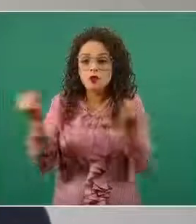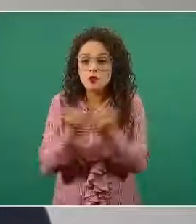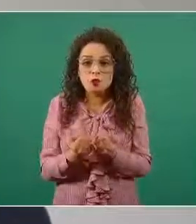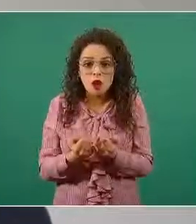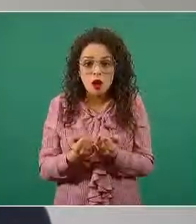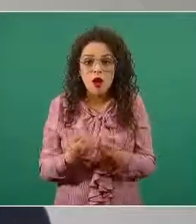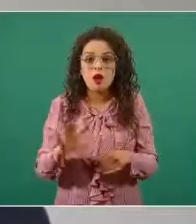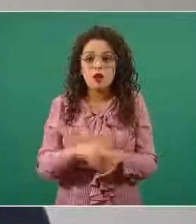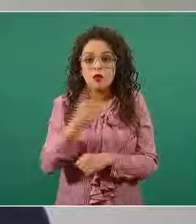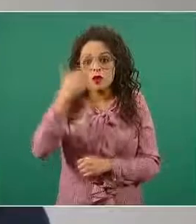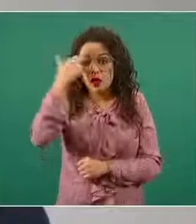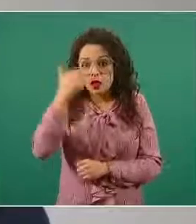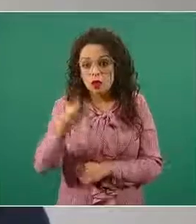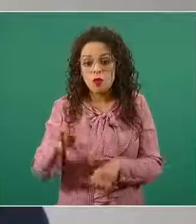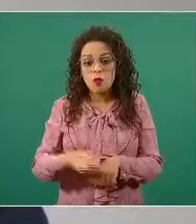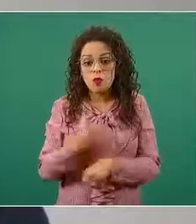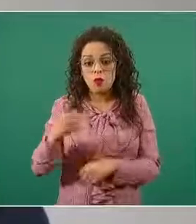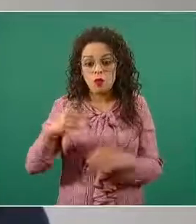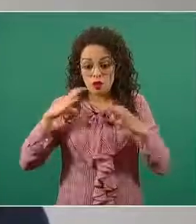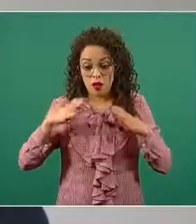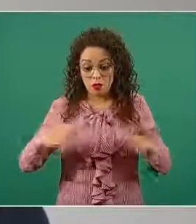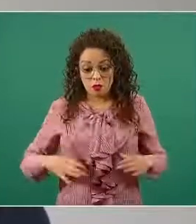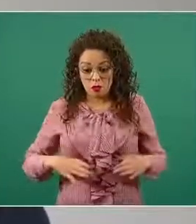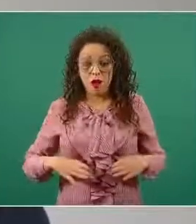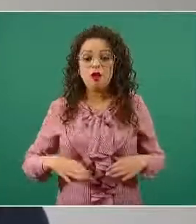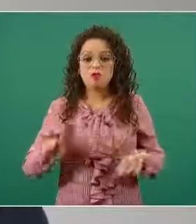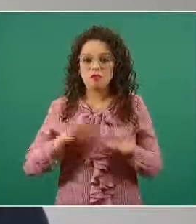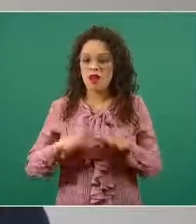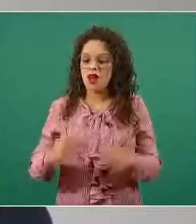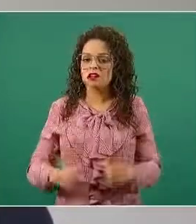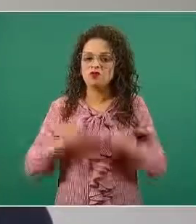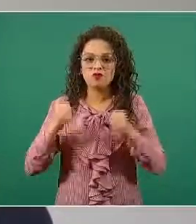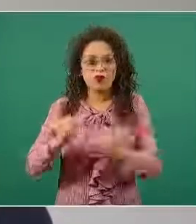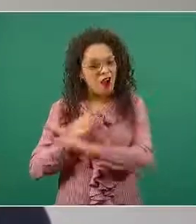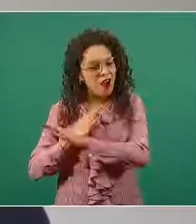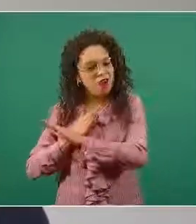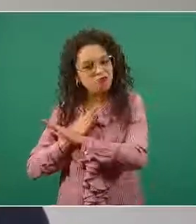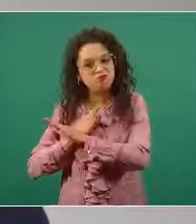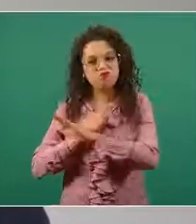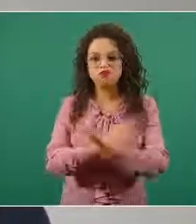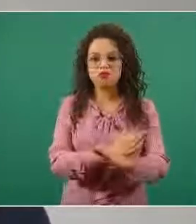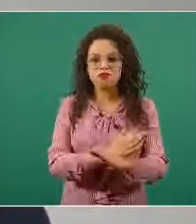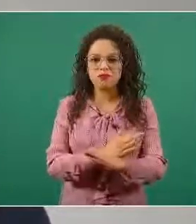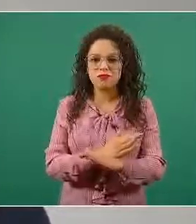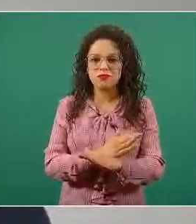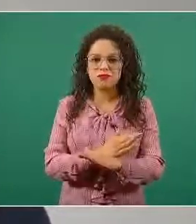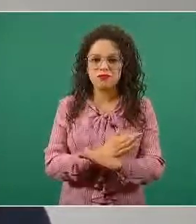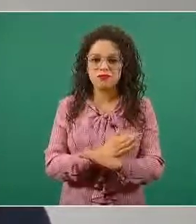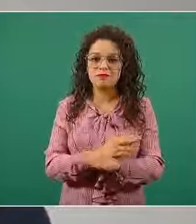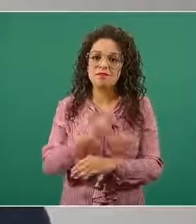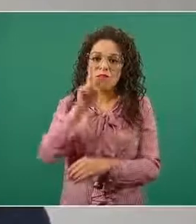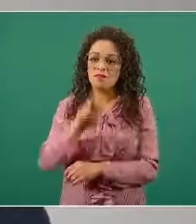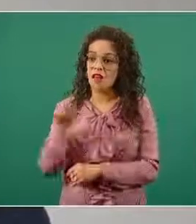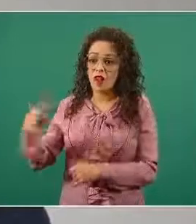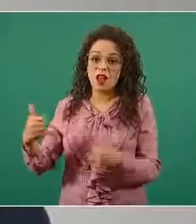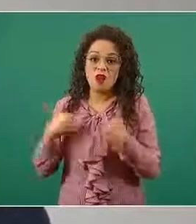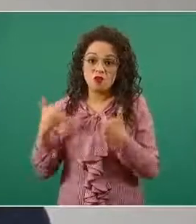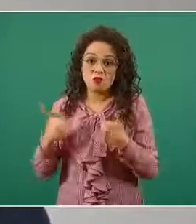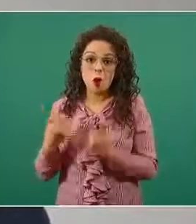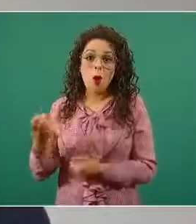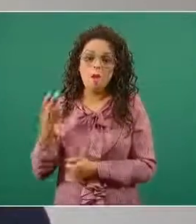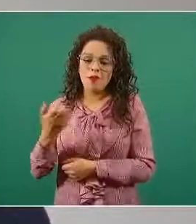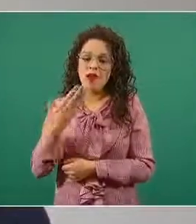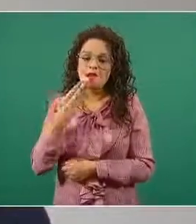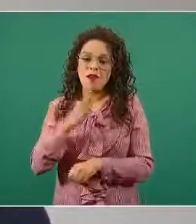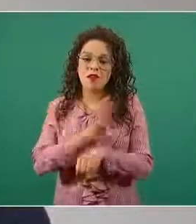respuesta inmunológica en este grupo suele ser de las mejores, ¿no? La edad es un factor importante para efectos de la